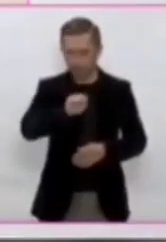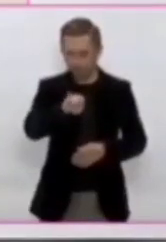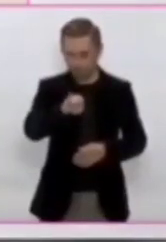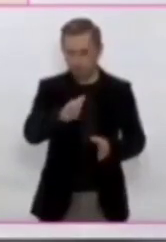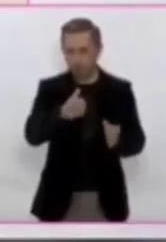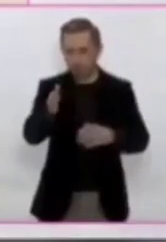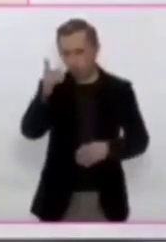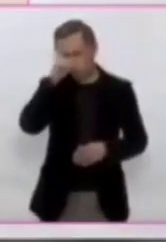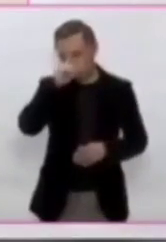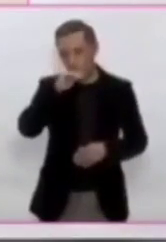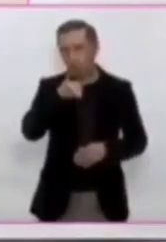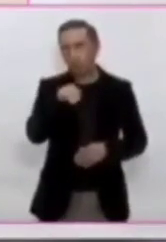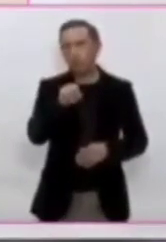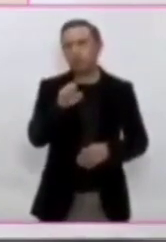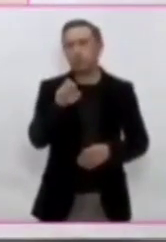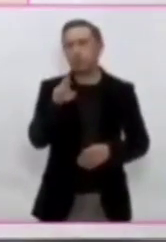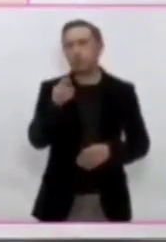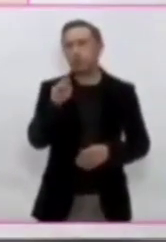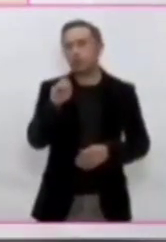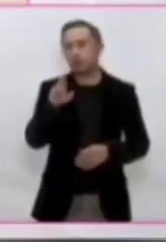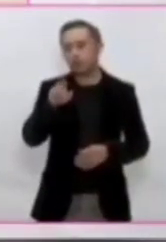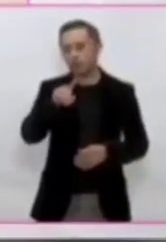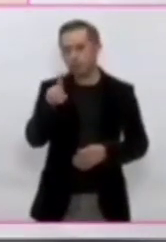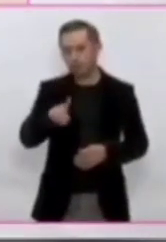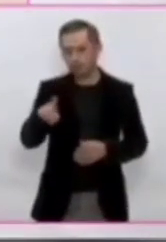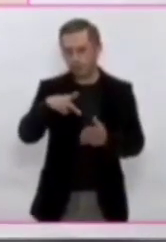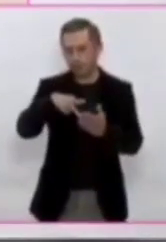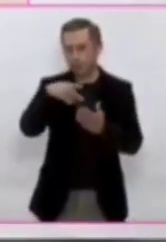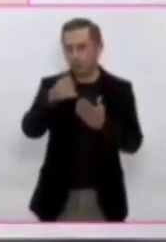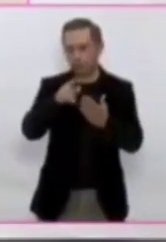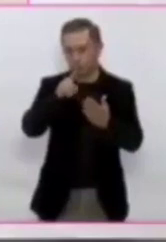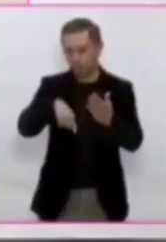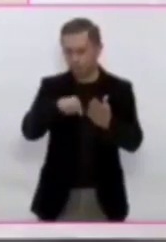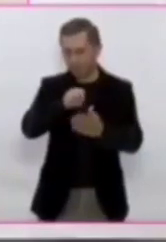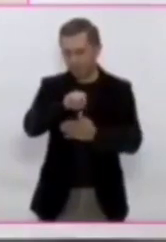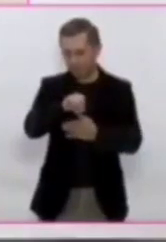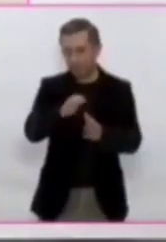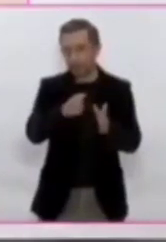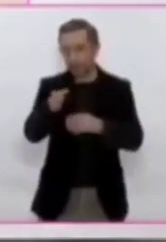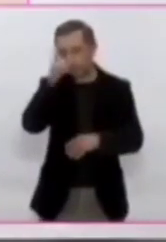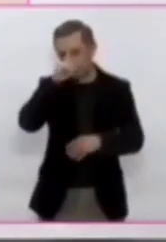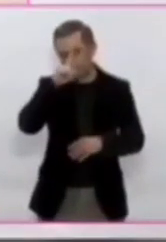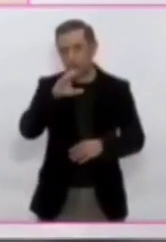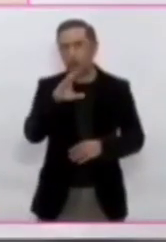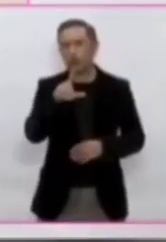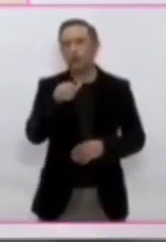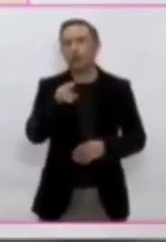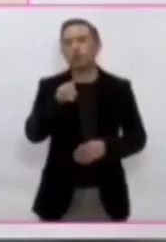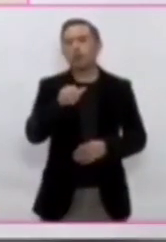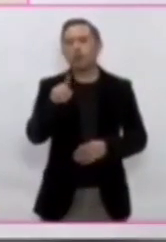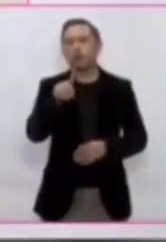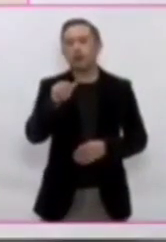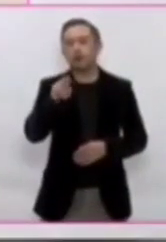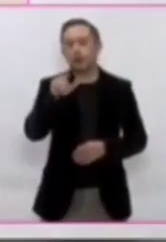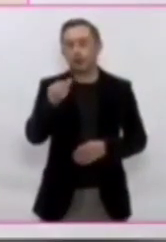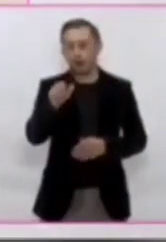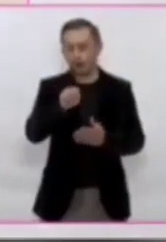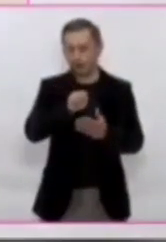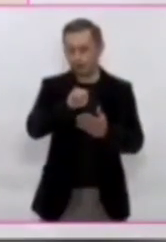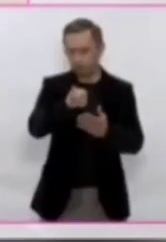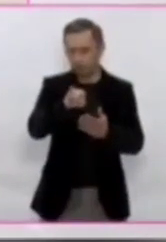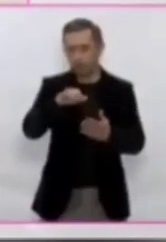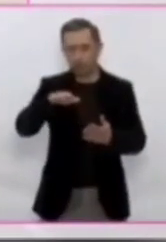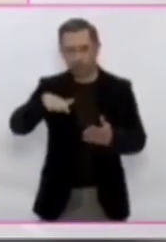Consejero José Roberto Ruiz. Con el proyecto. Consejera Claudia Zavala. A favor del proyecto en los términos